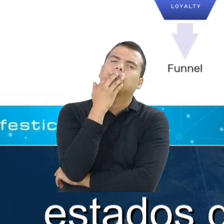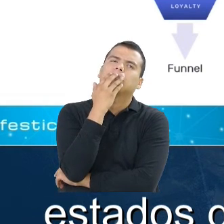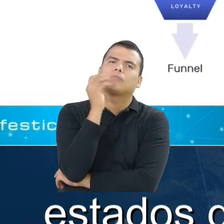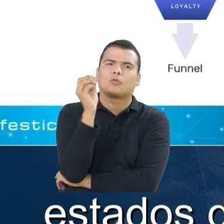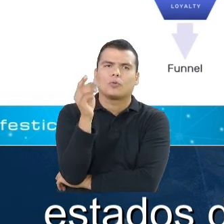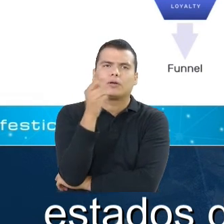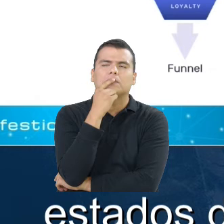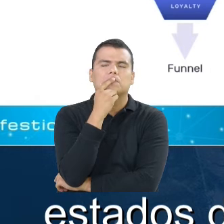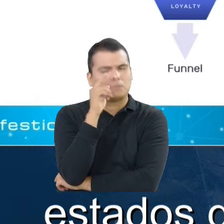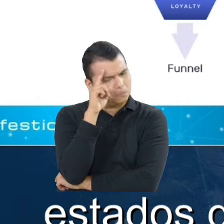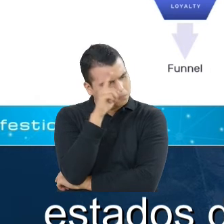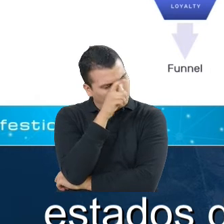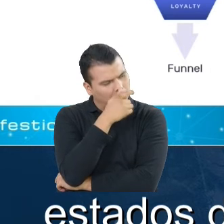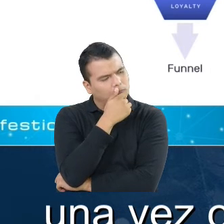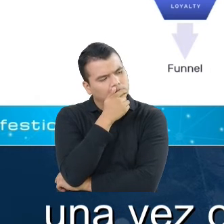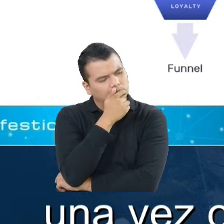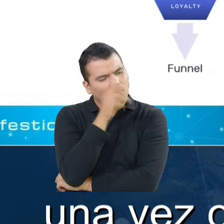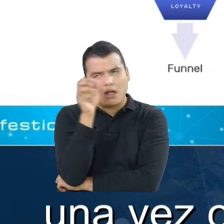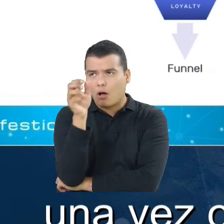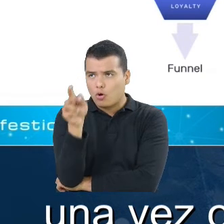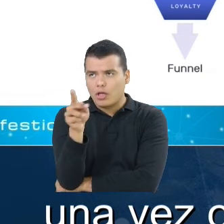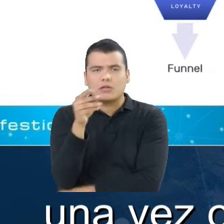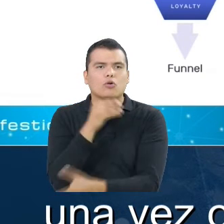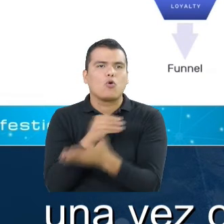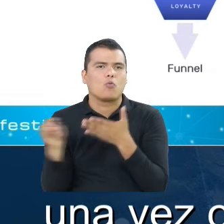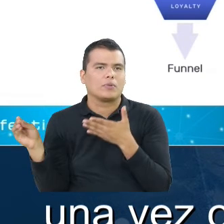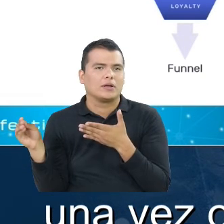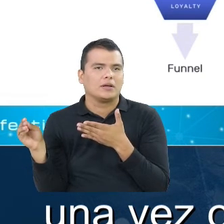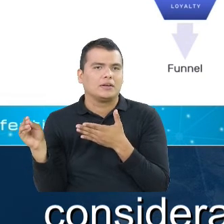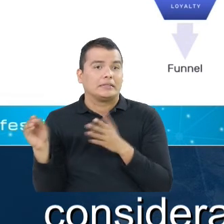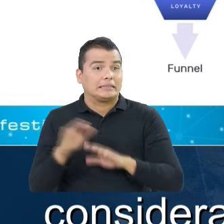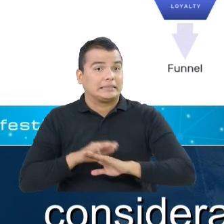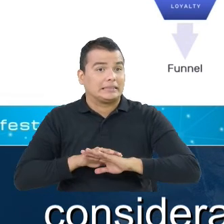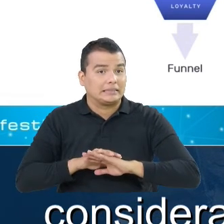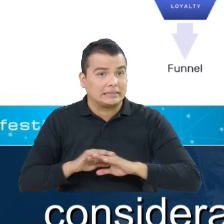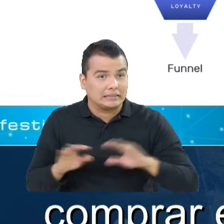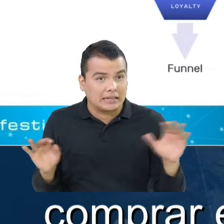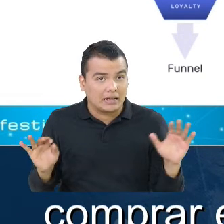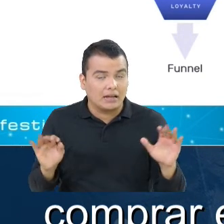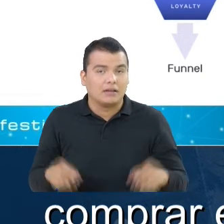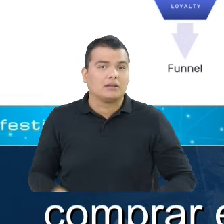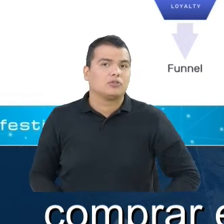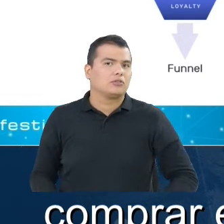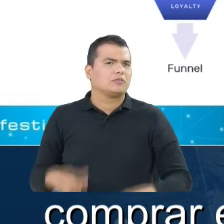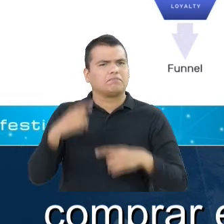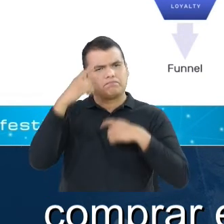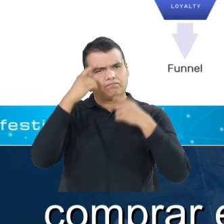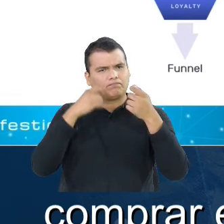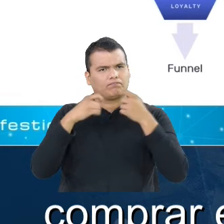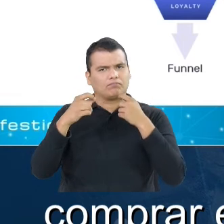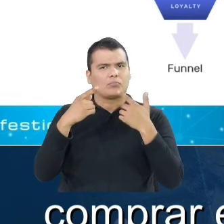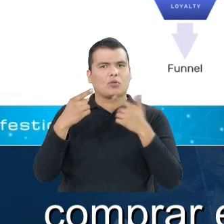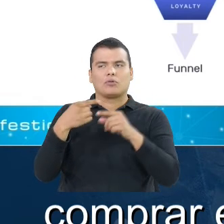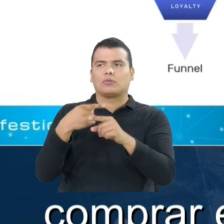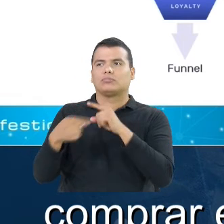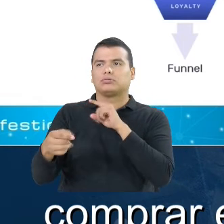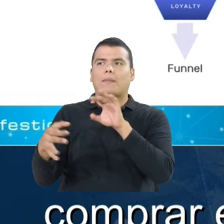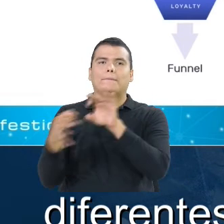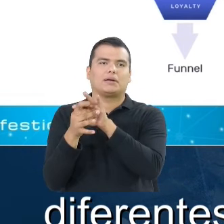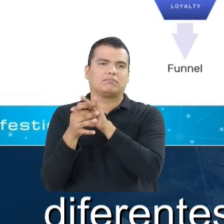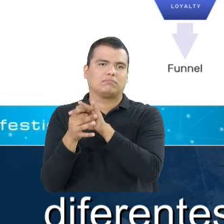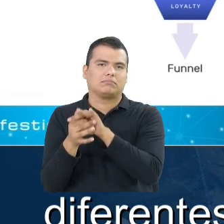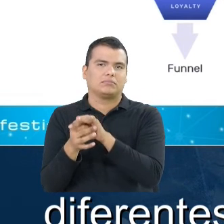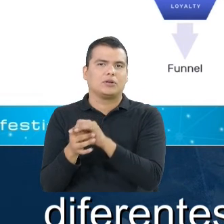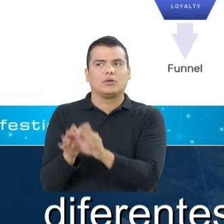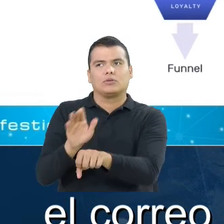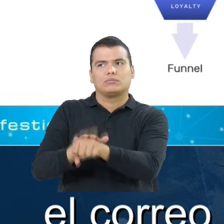después recomprar. Esto se puede hacer por diferentes estrategias, como capturar el correo electrónico de la persona para que así no te compre.